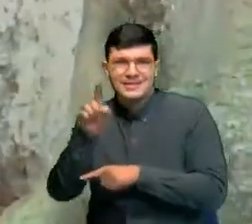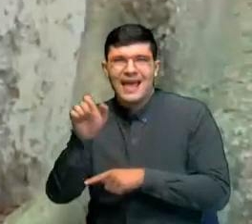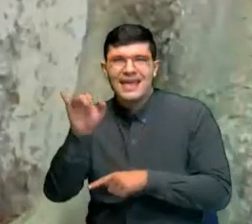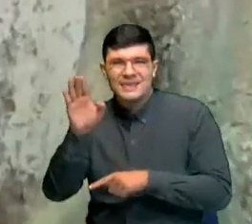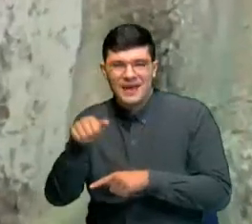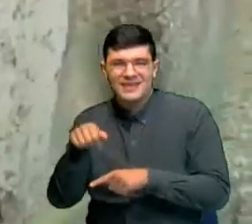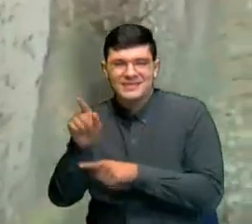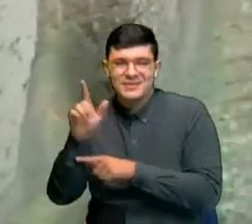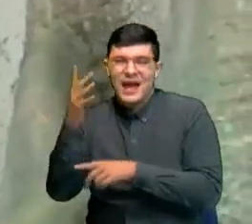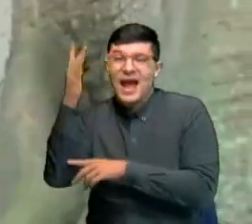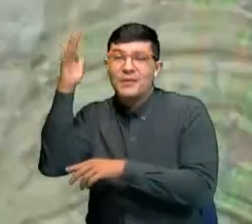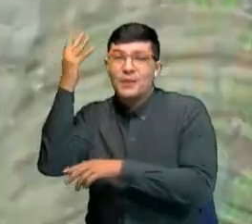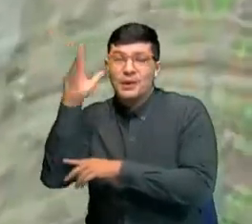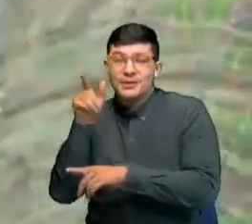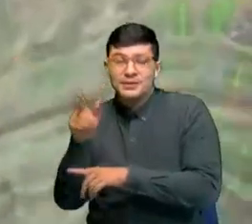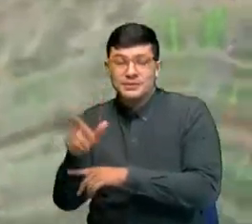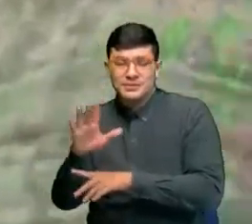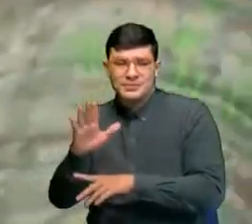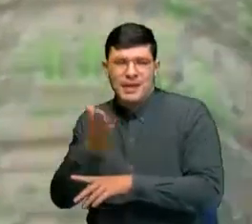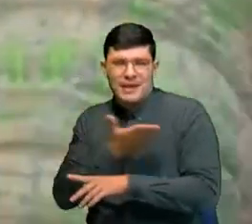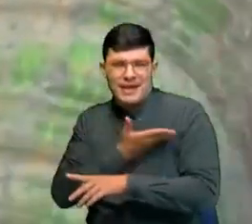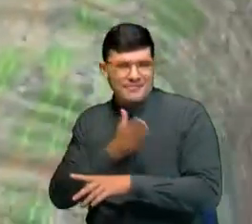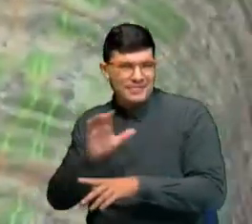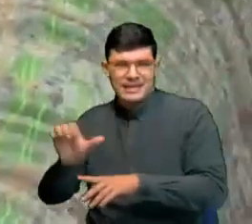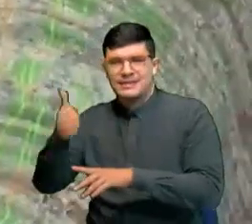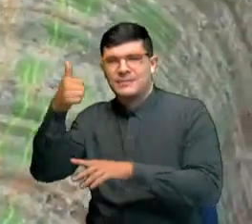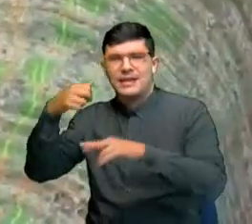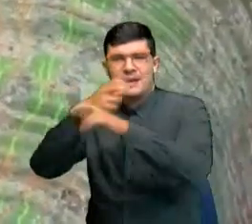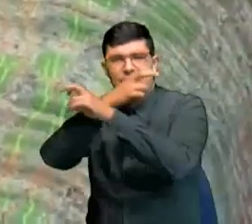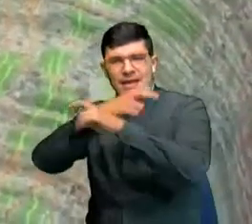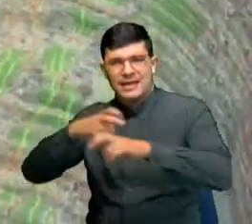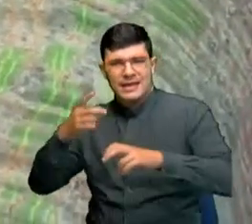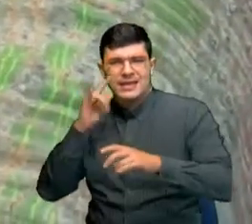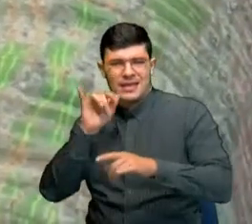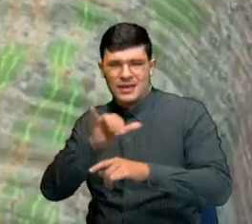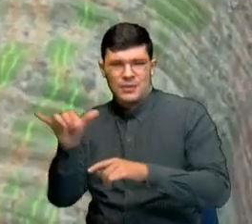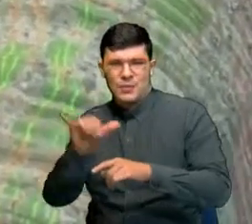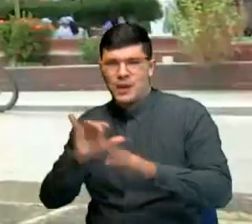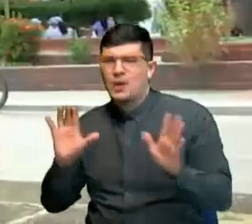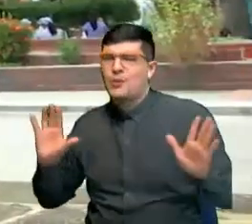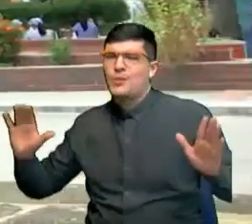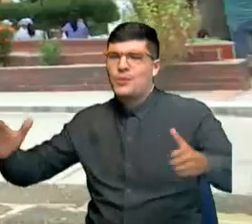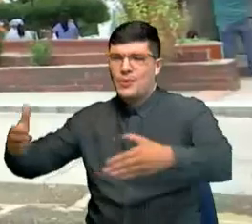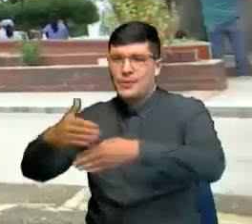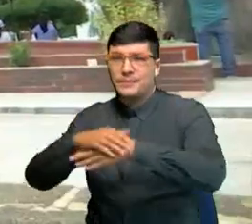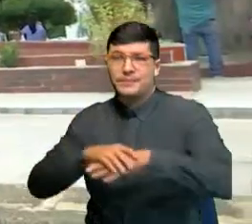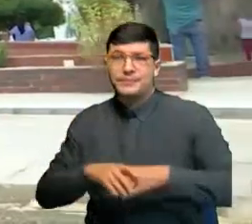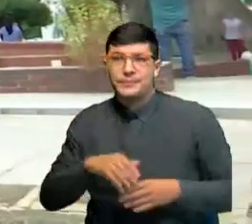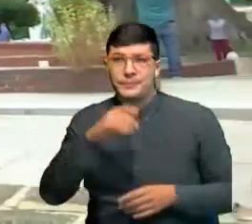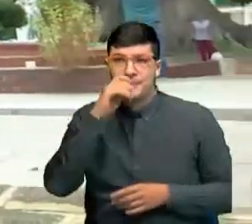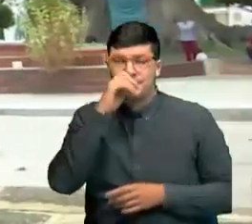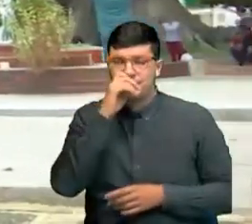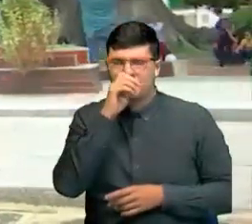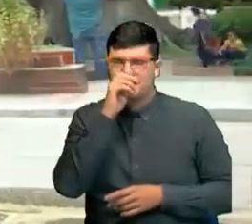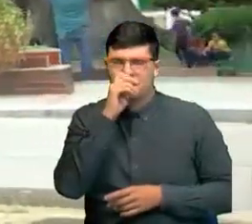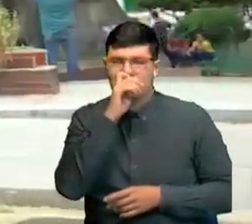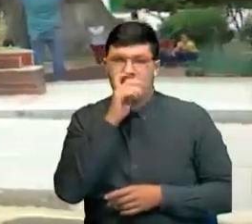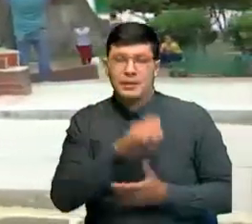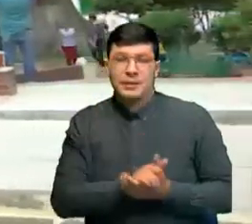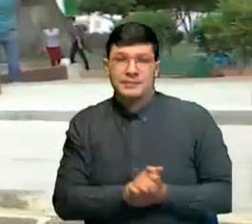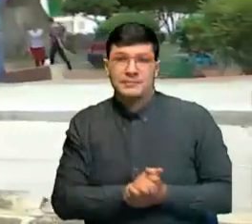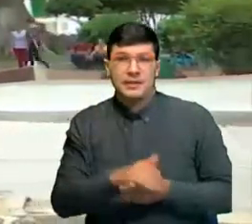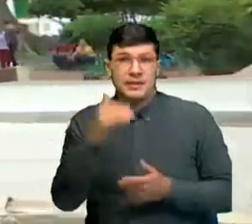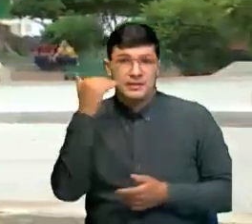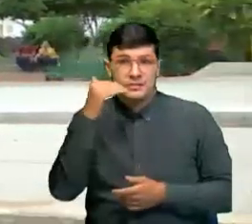se le atribuyen poderes de fertilidad a quienes lo abracen o la rodeen con sus brazos. Las mujeres que pasamos cerca de la ceiba